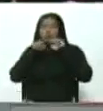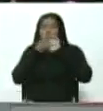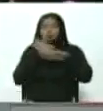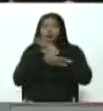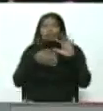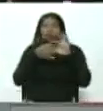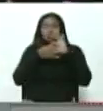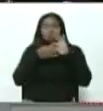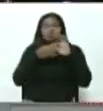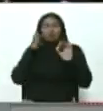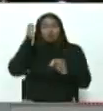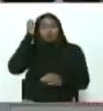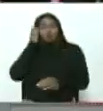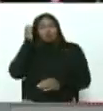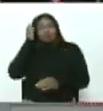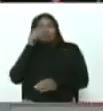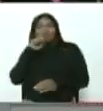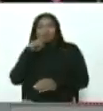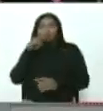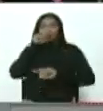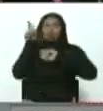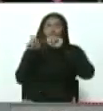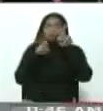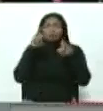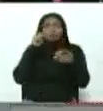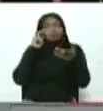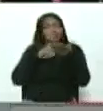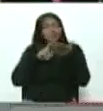la Unión Europea que en vez de preguntar,